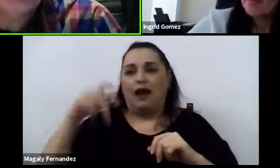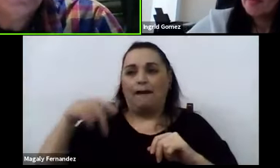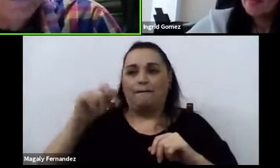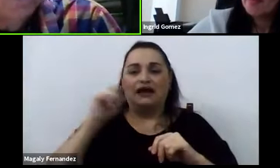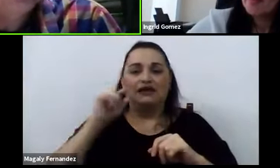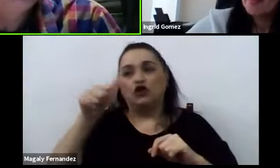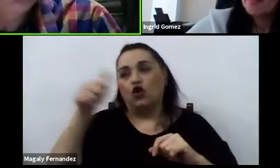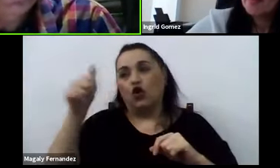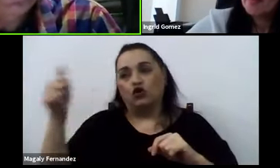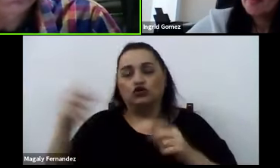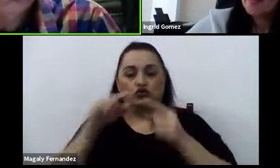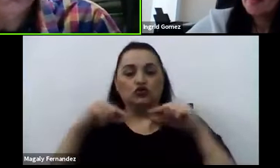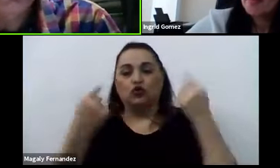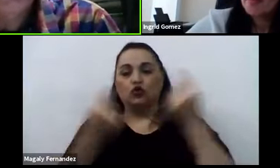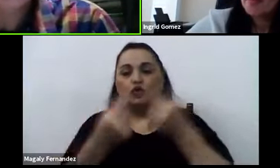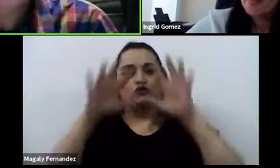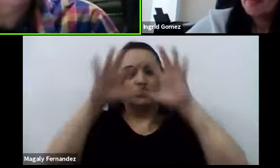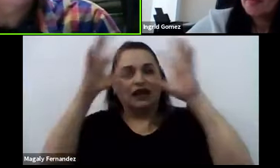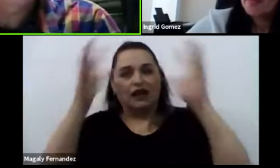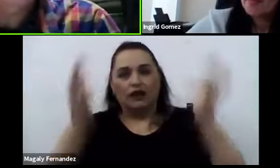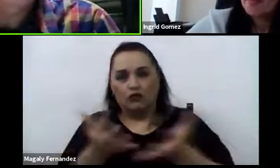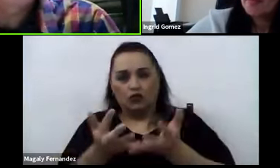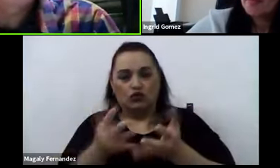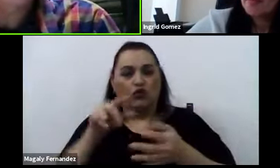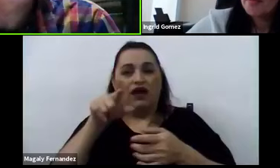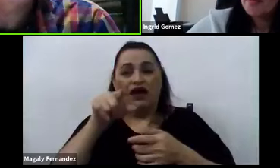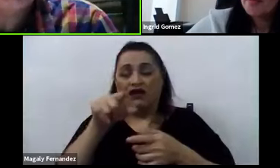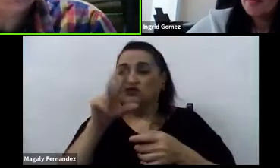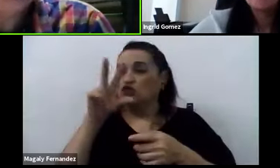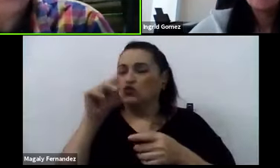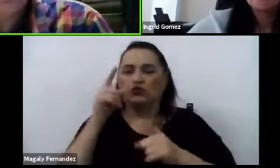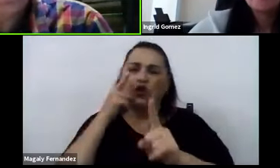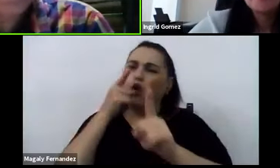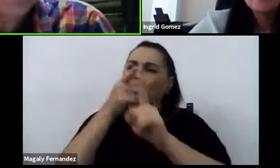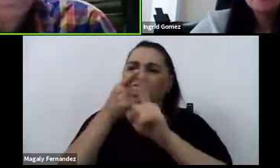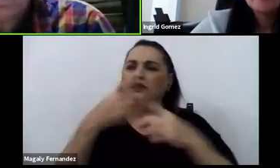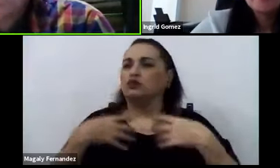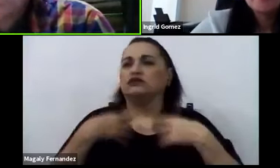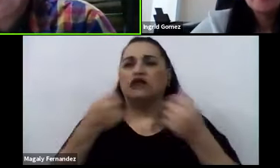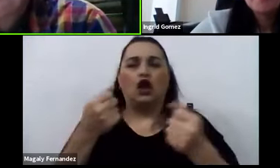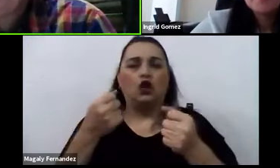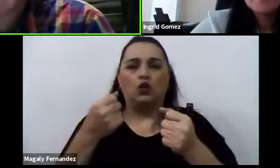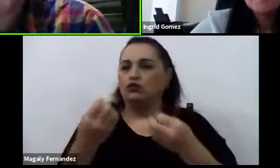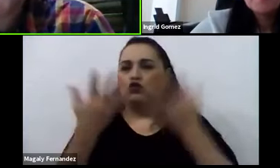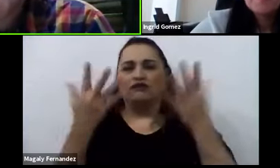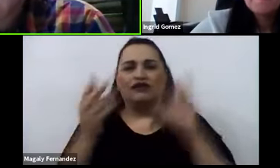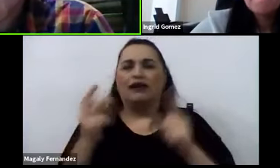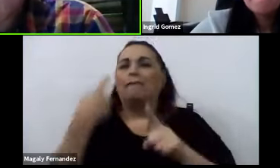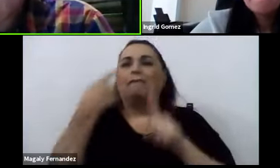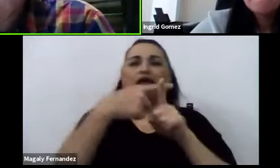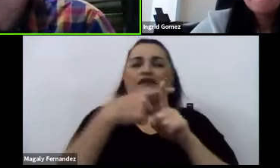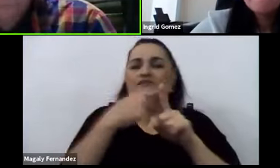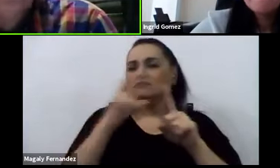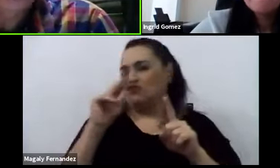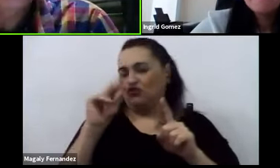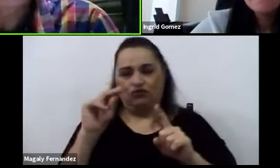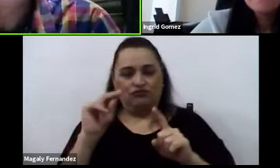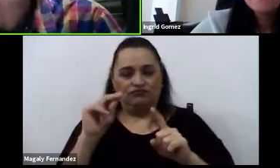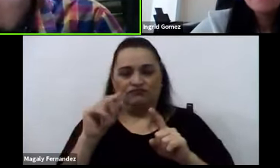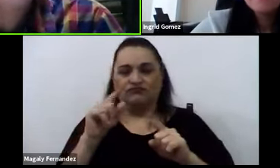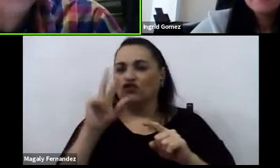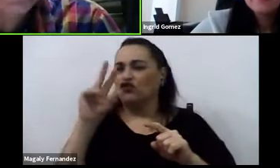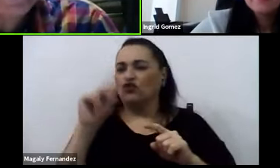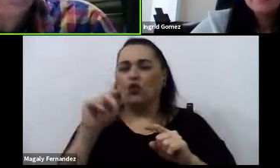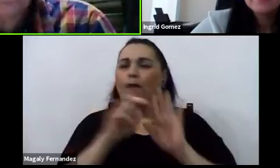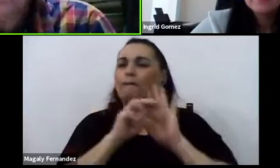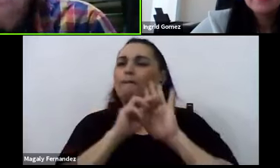mundo. Esto no es un objetivo de salud pública más, no es un